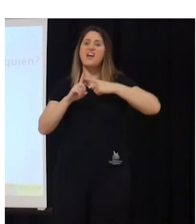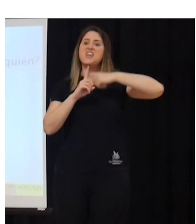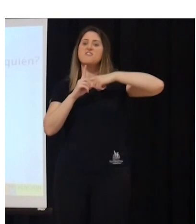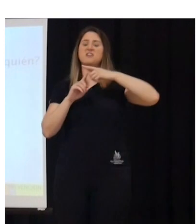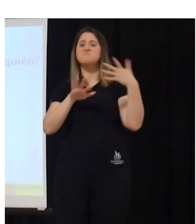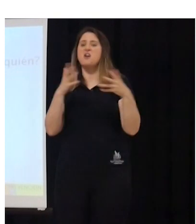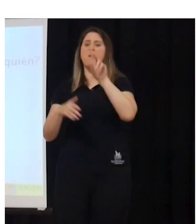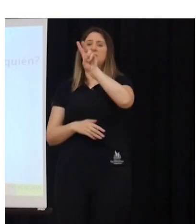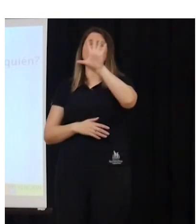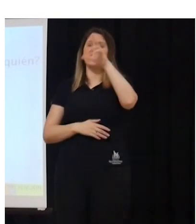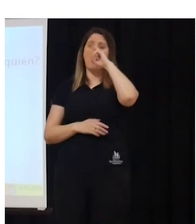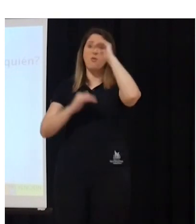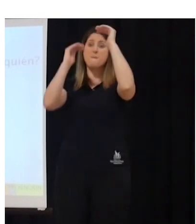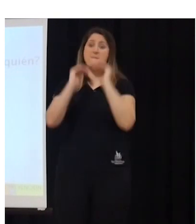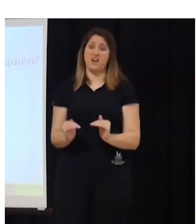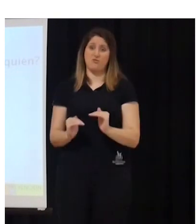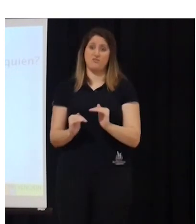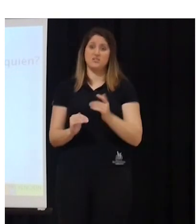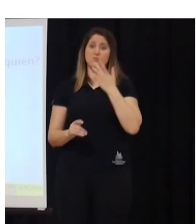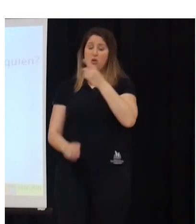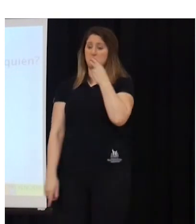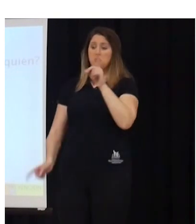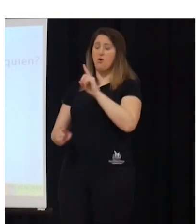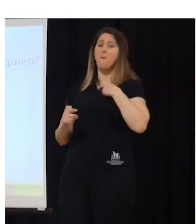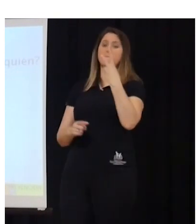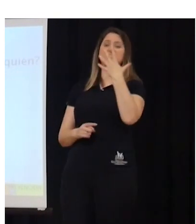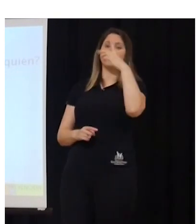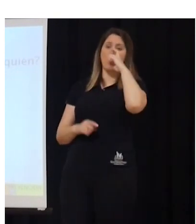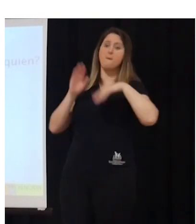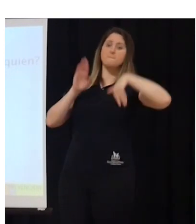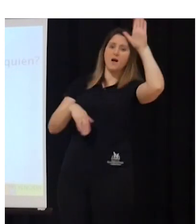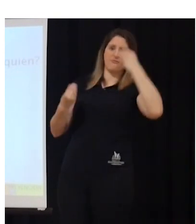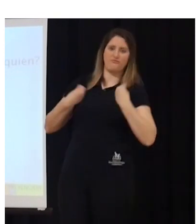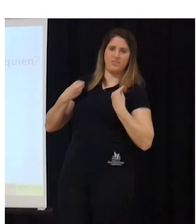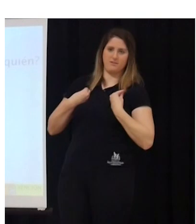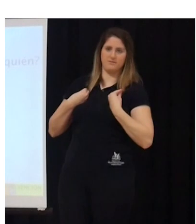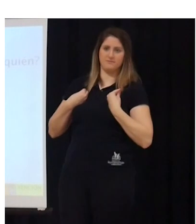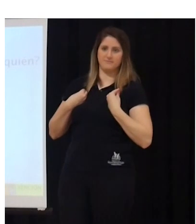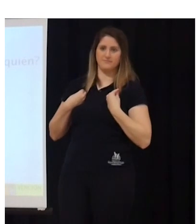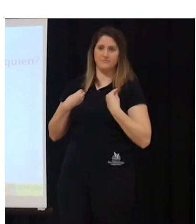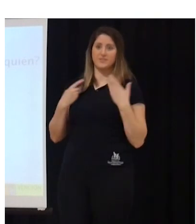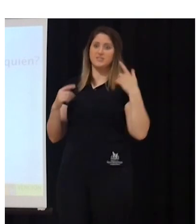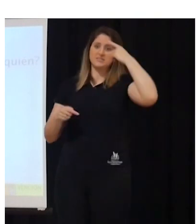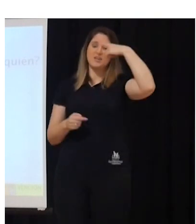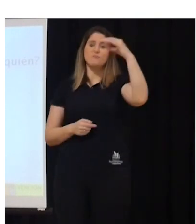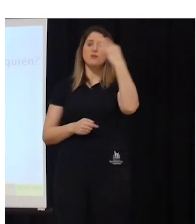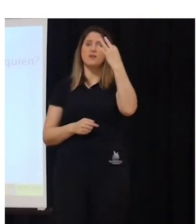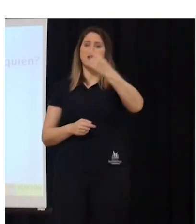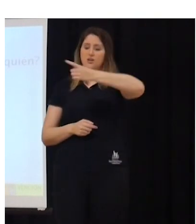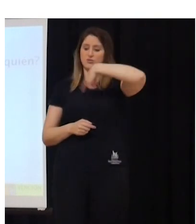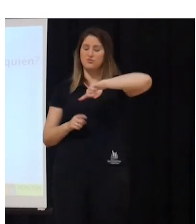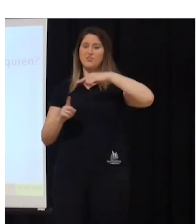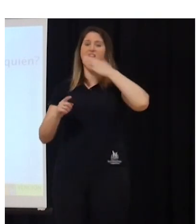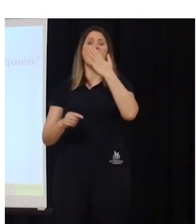y 25 años respecto al no fumador. Porque sabemos que nuestro